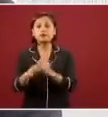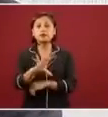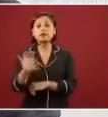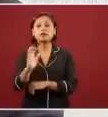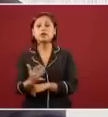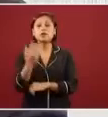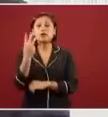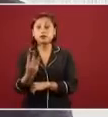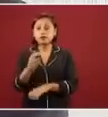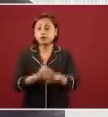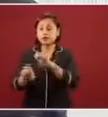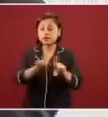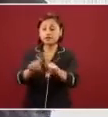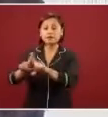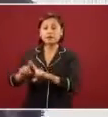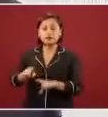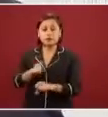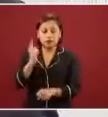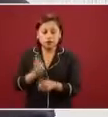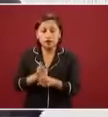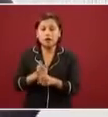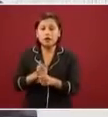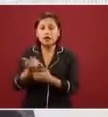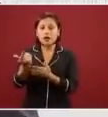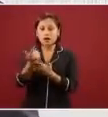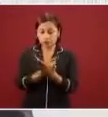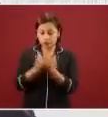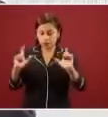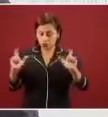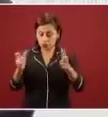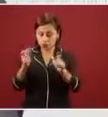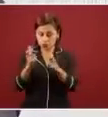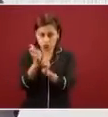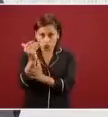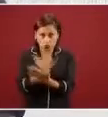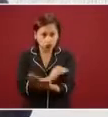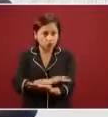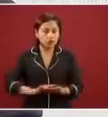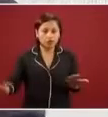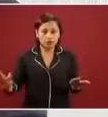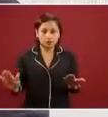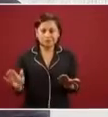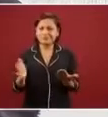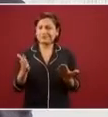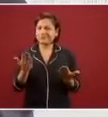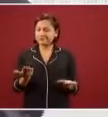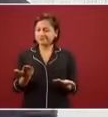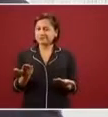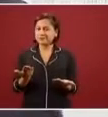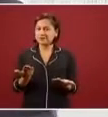14,553 empresas que dieron de baja a absolutamente todo su personal, a toda la nómina. Estas son